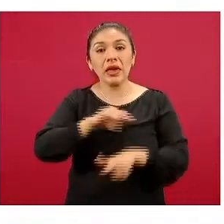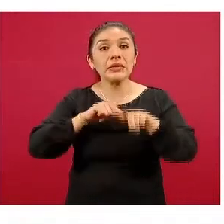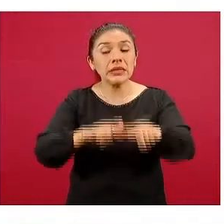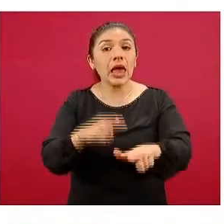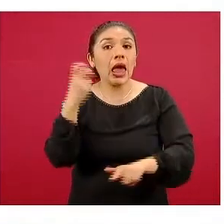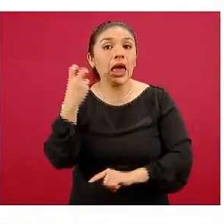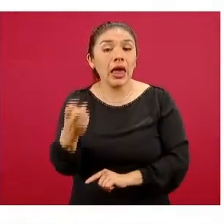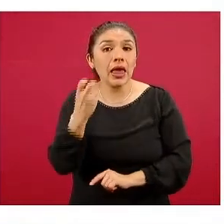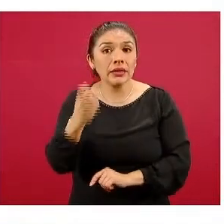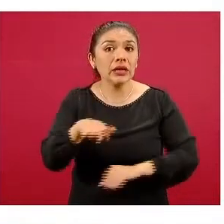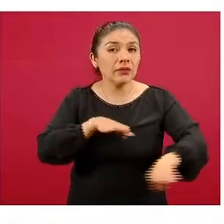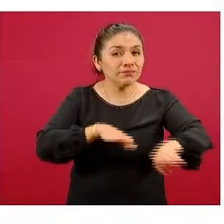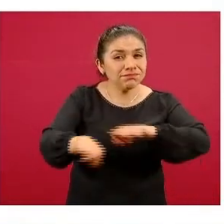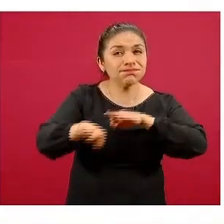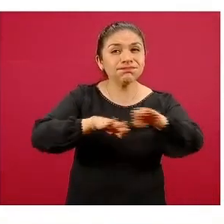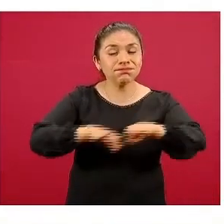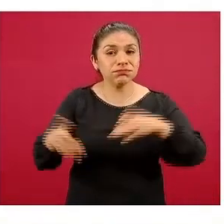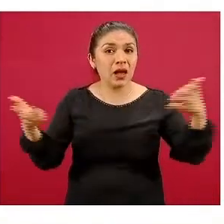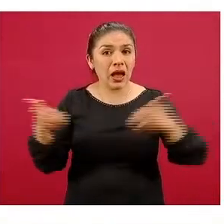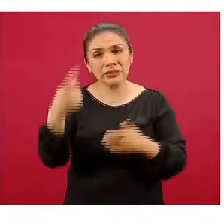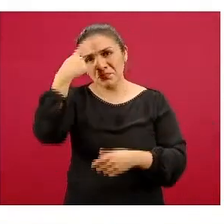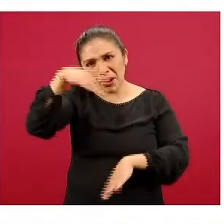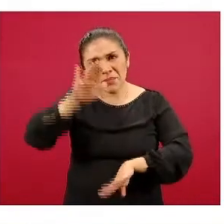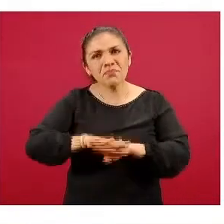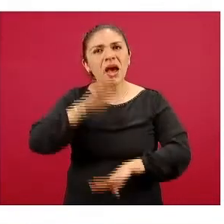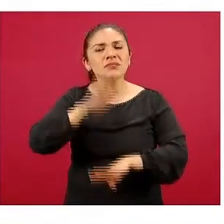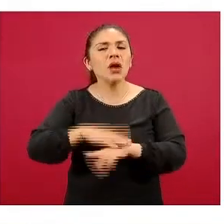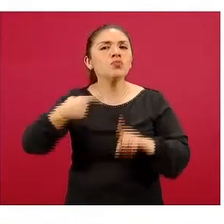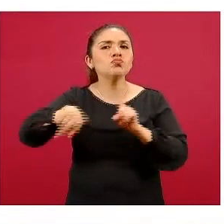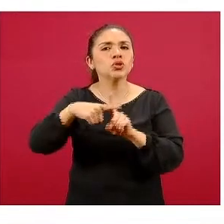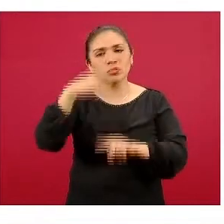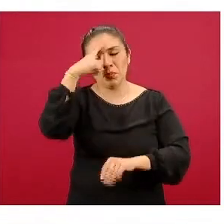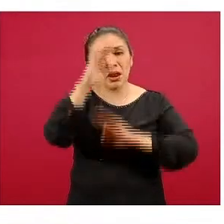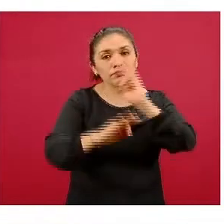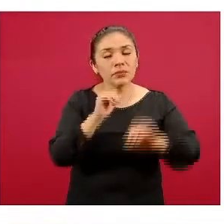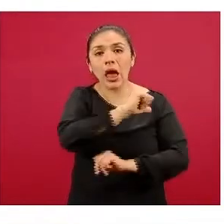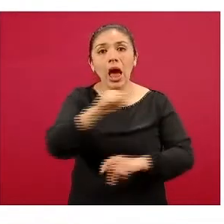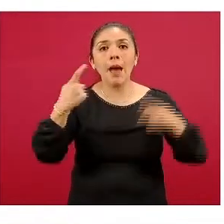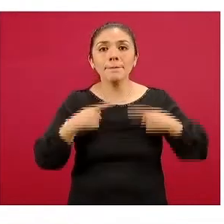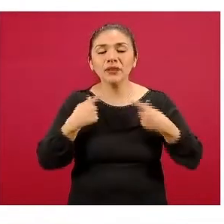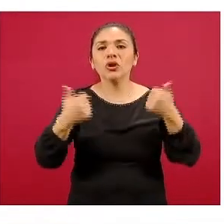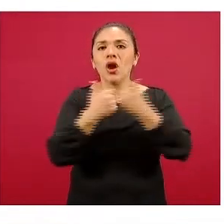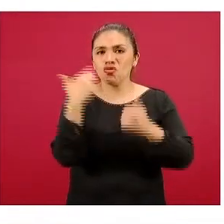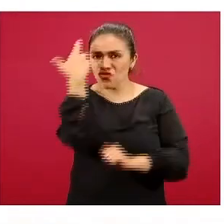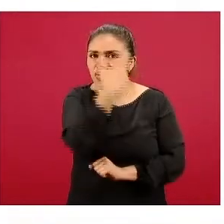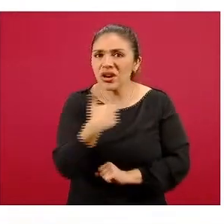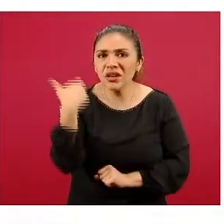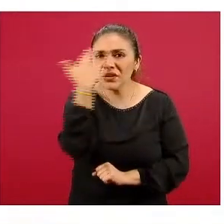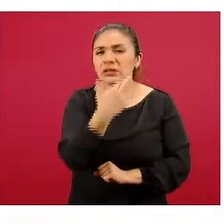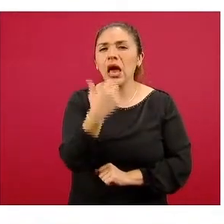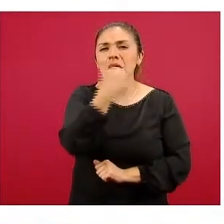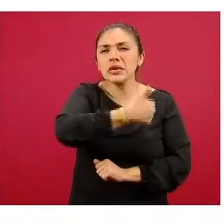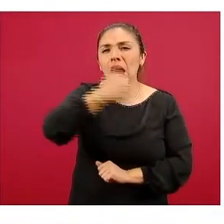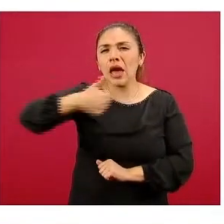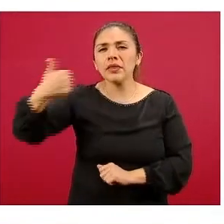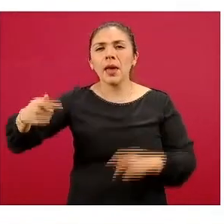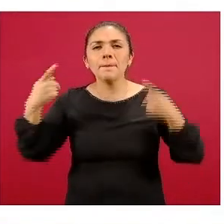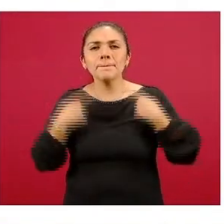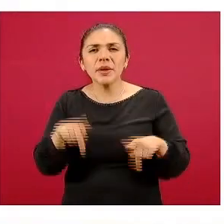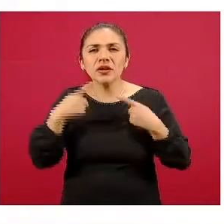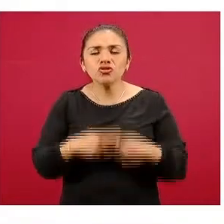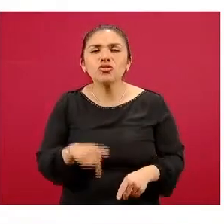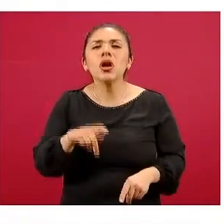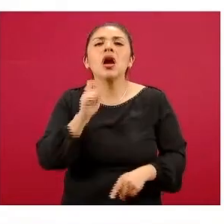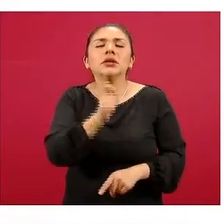con este trabajo que se ha hecho de optimizar el tratamiento de las personas, de revisar caso por caso cuáles son